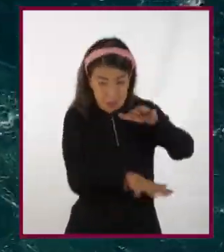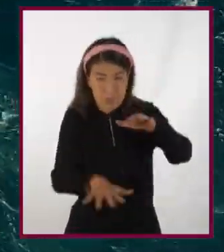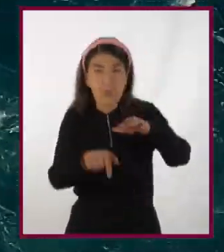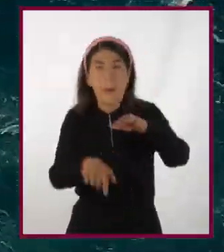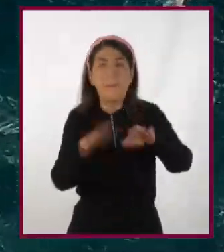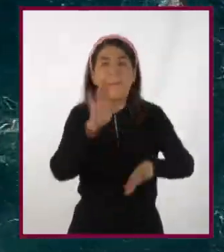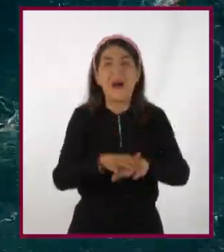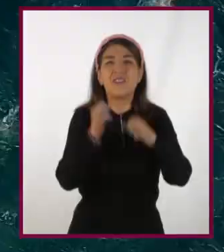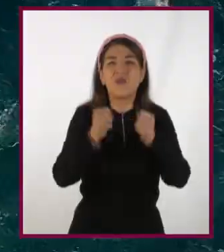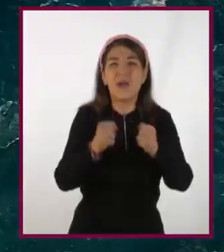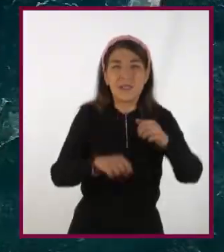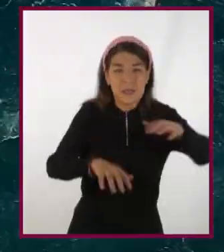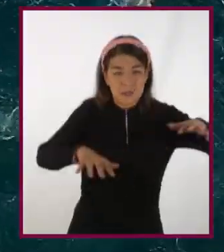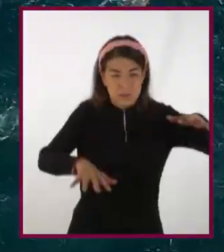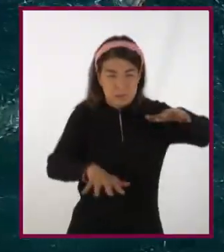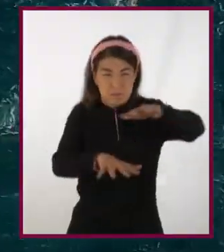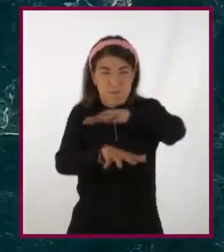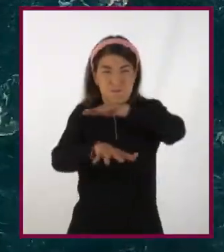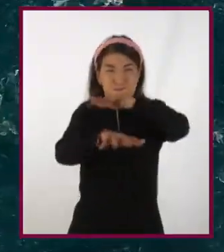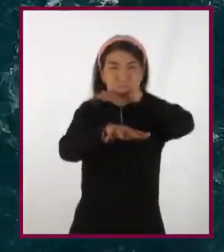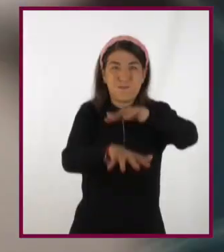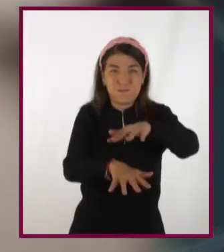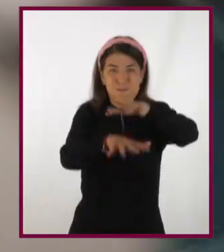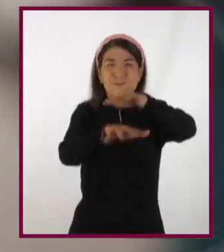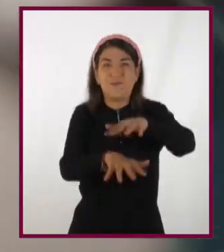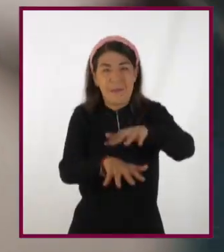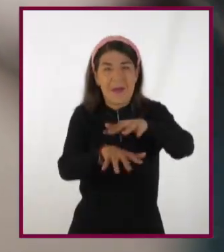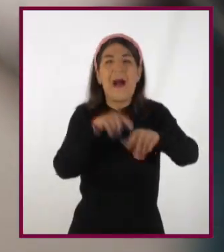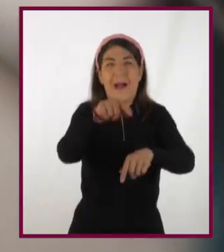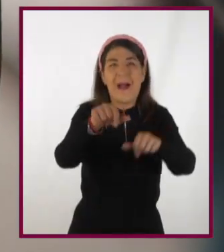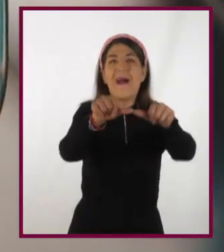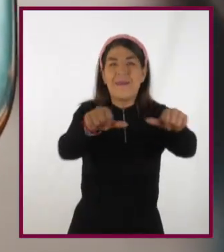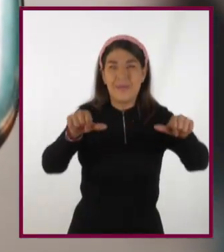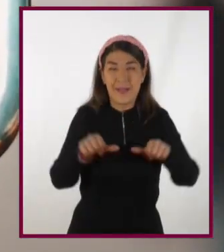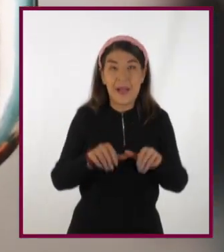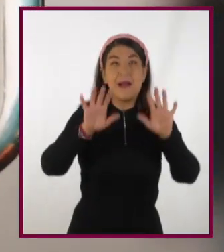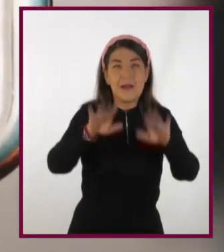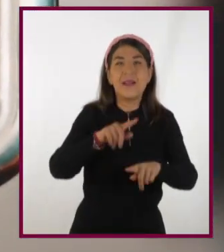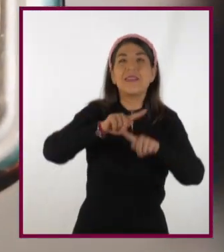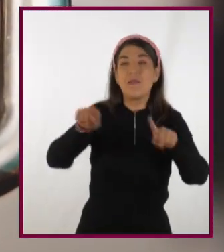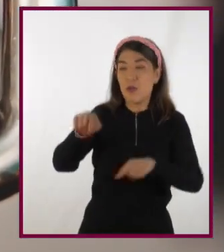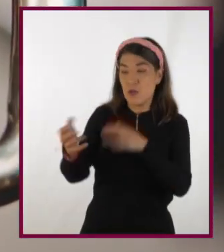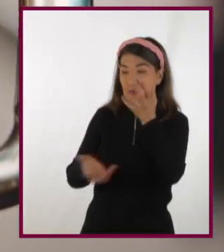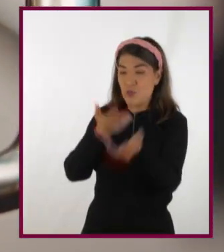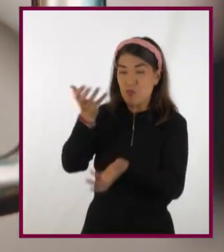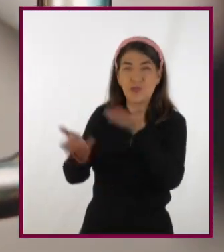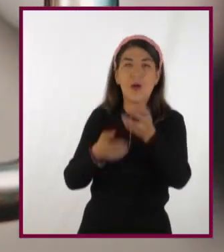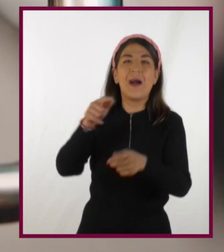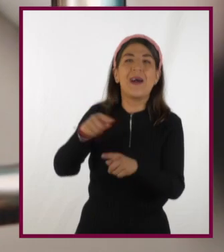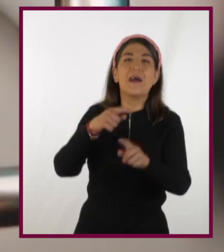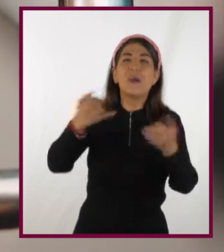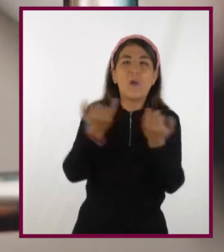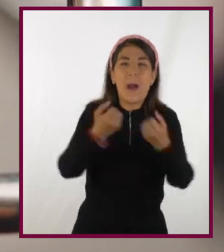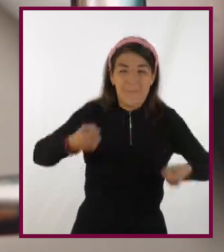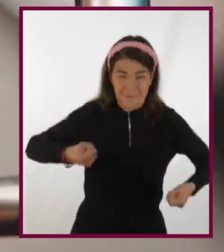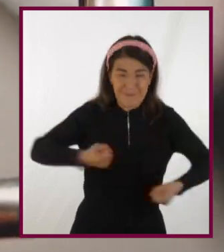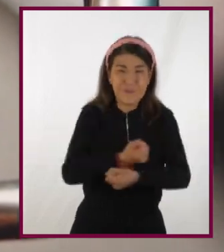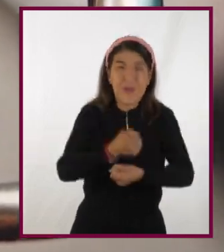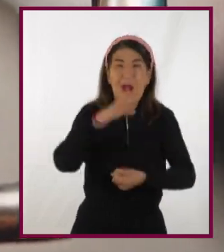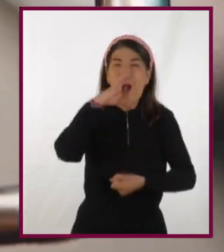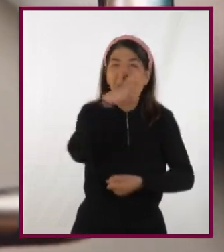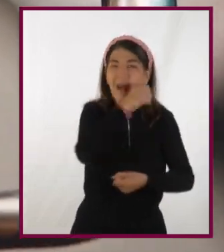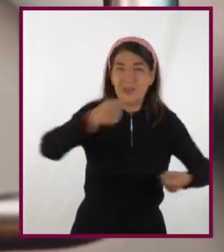está sosteniendo todo el peso del agua de arriba, en cierto sentido. También puede cambiar, por ejemplo, si cambiamos la temperatura, como en una olla express,